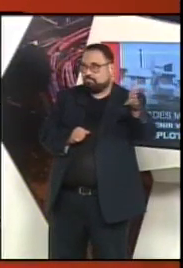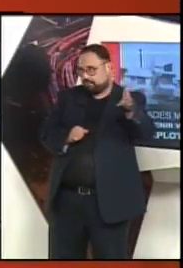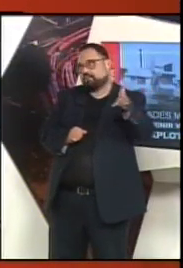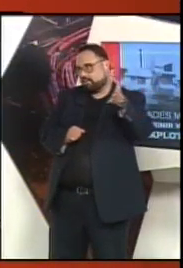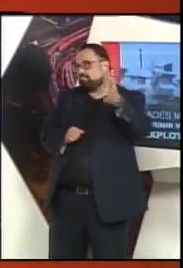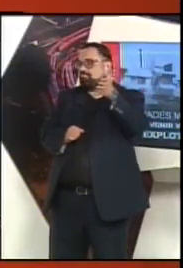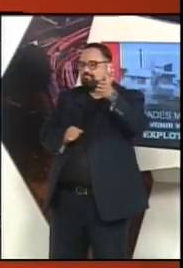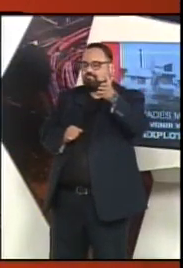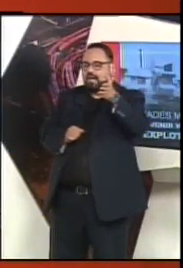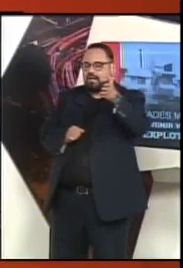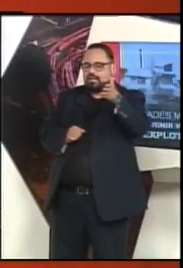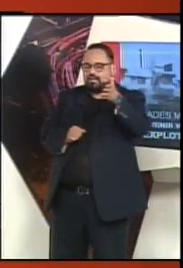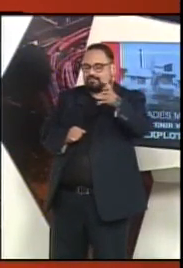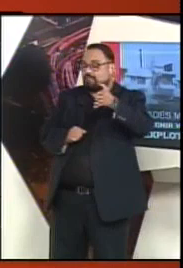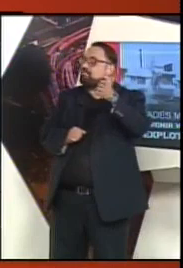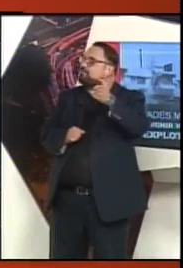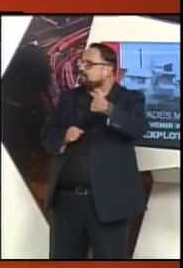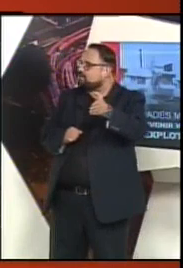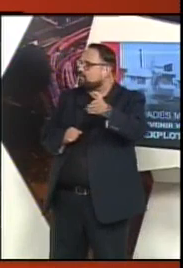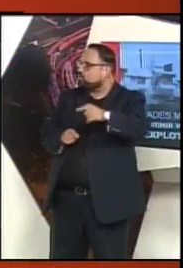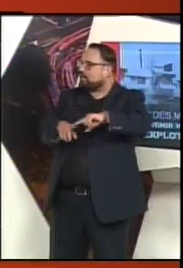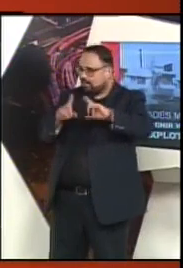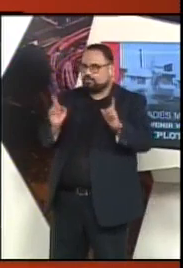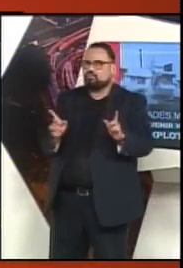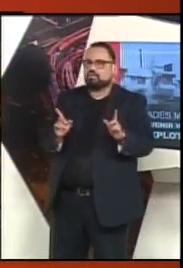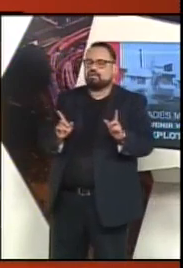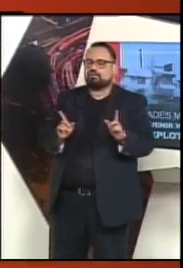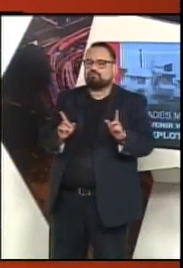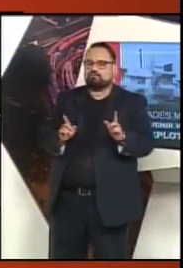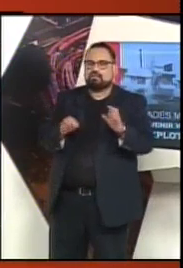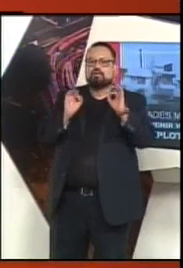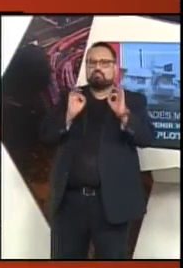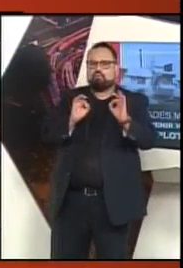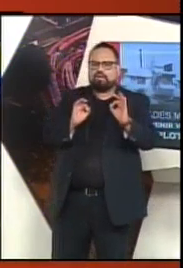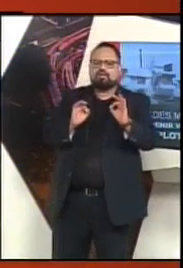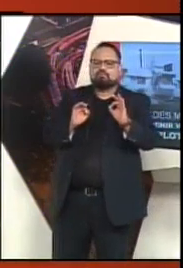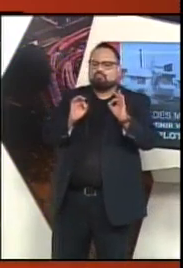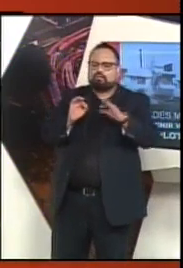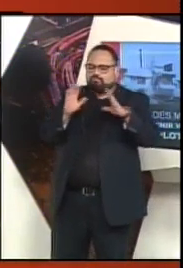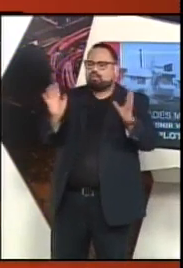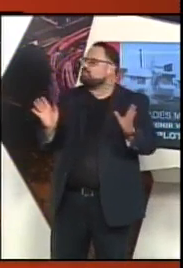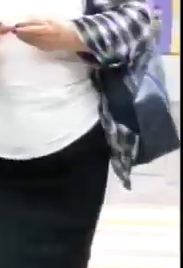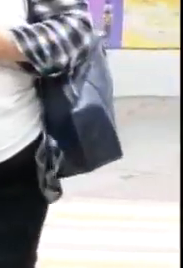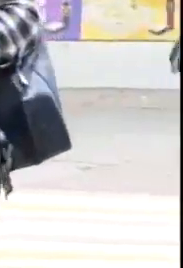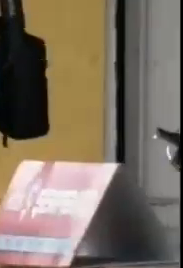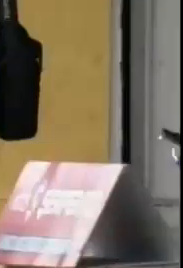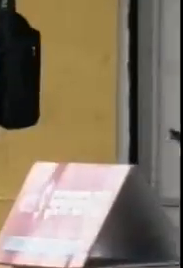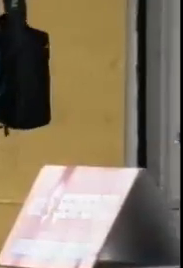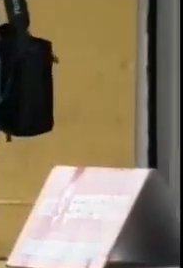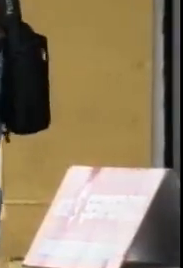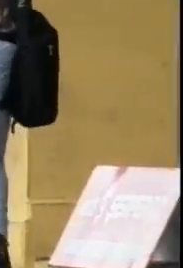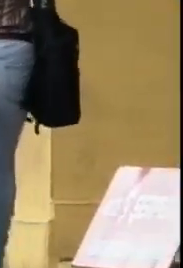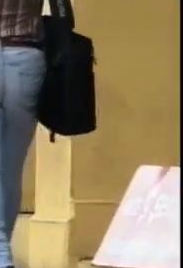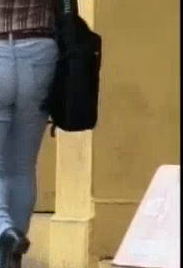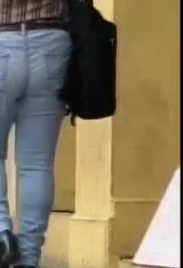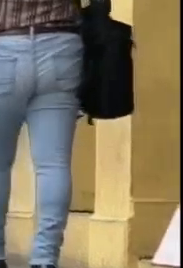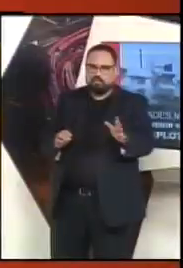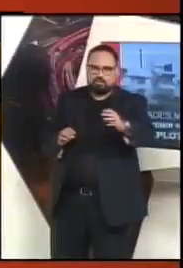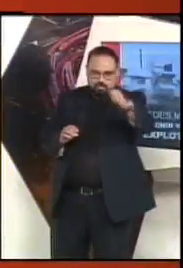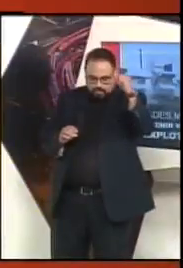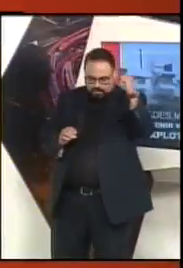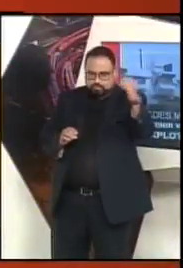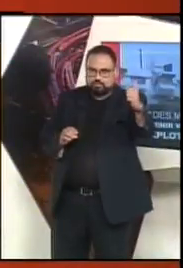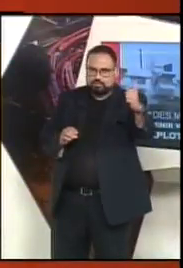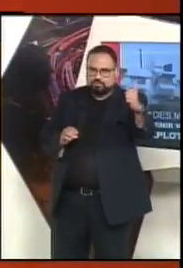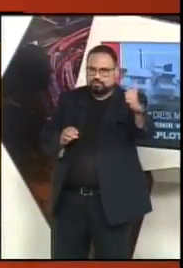educativa pretende a ser preventiva no que la gente no caiga tan fácil porque porque formas de trata y muchas tenemos que tenerlo bien